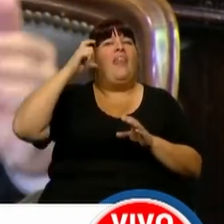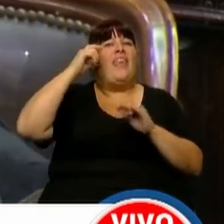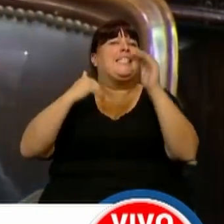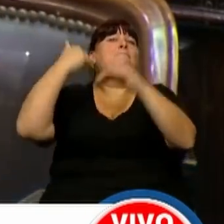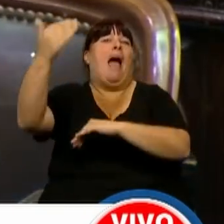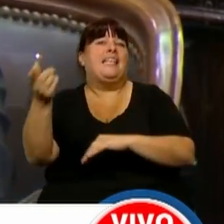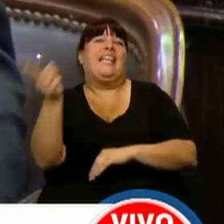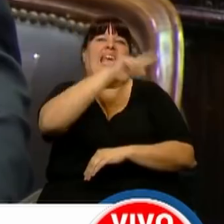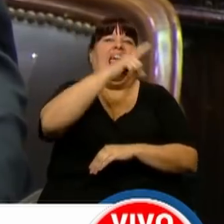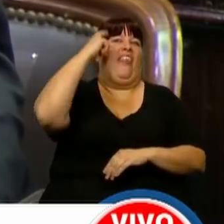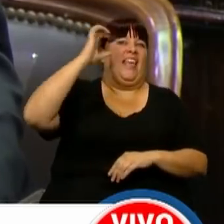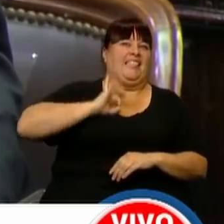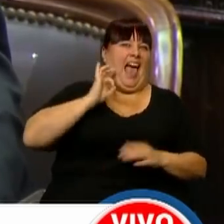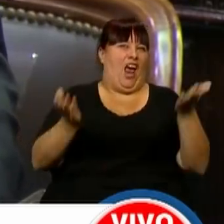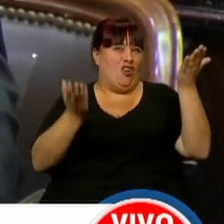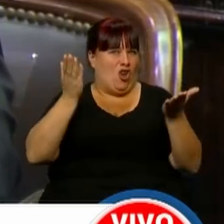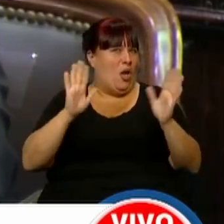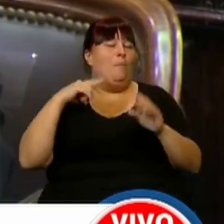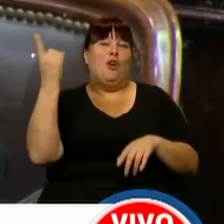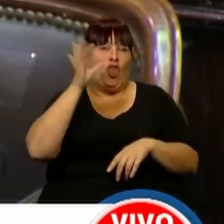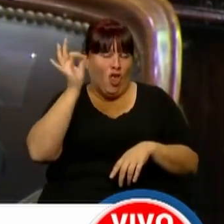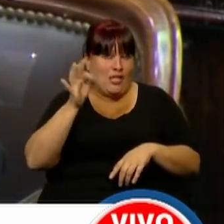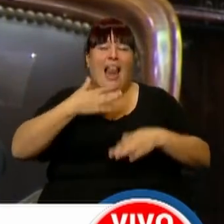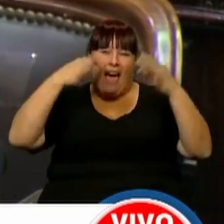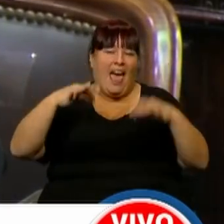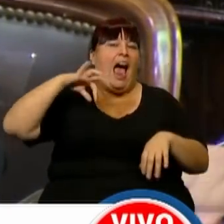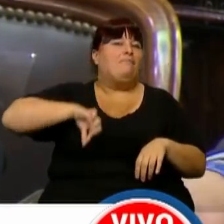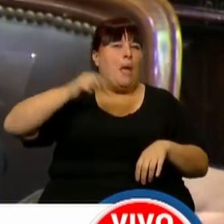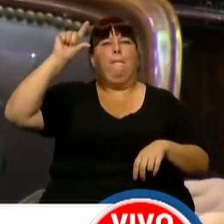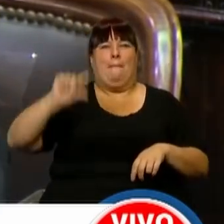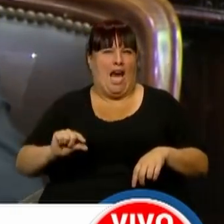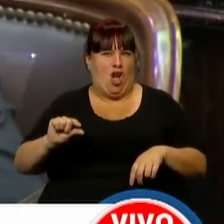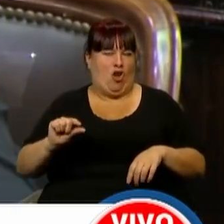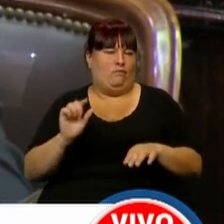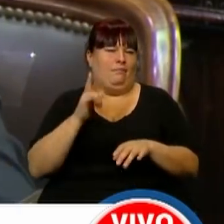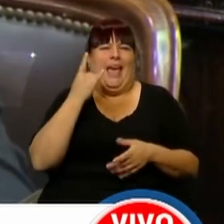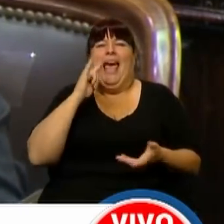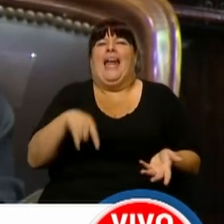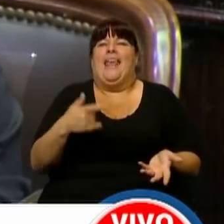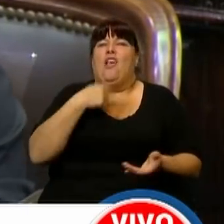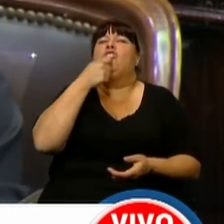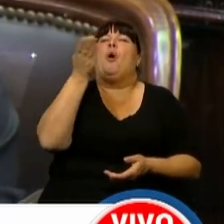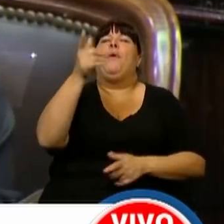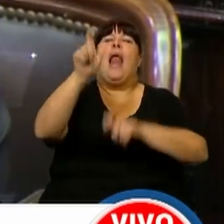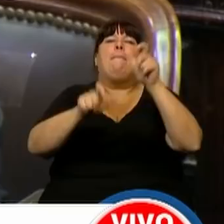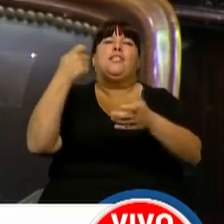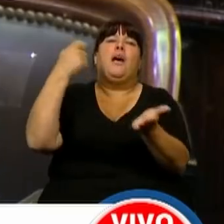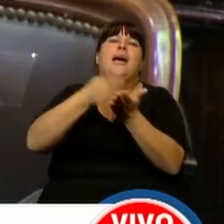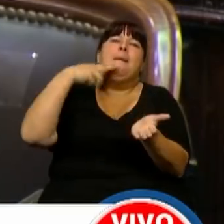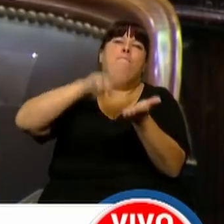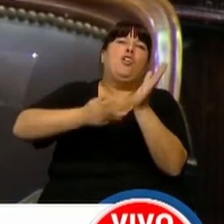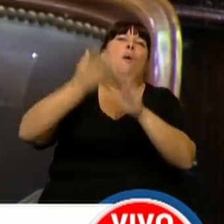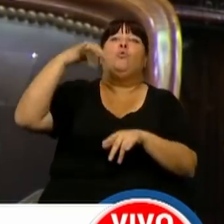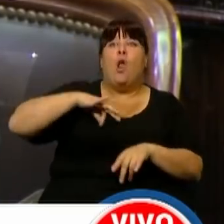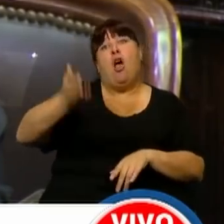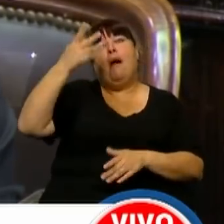veces más de lo que ganaban hace 10 años. Pero todos saben que en términos reales ganan menos. Sería ridículo que yo le pida a la gente que pague más impuestos porque